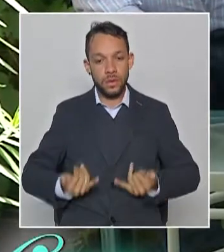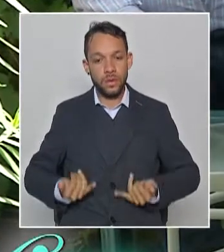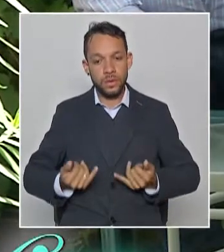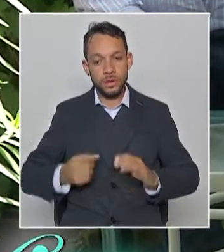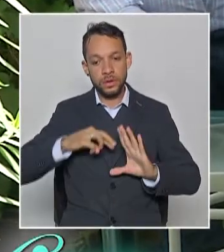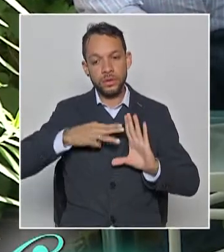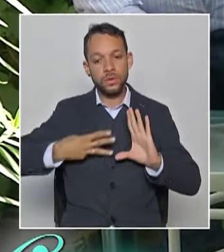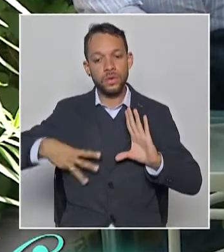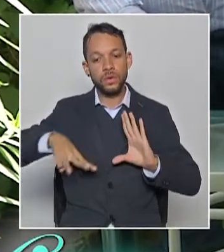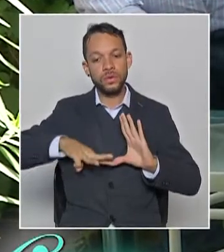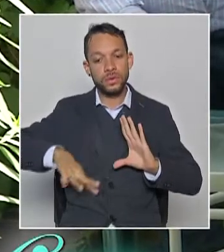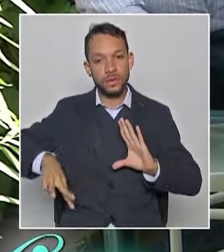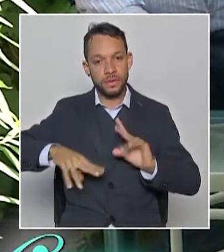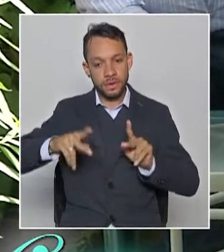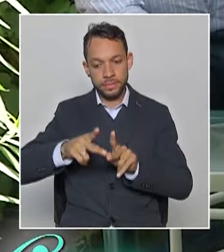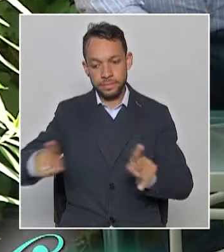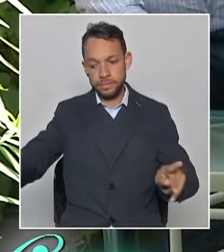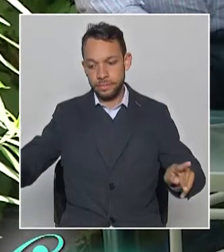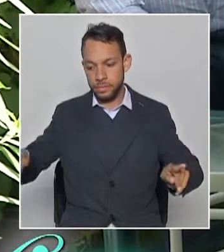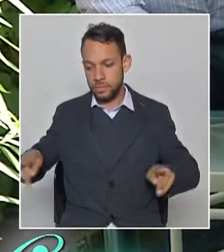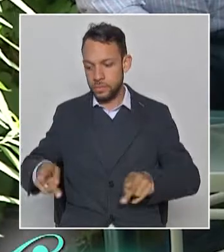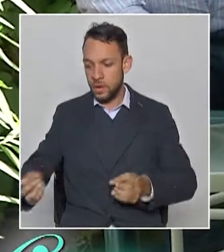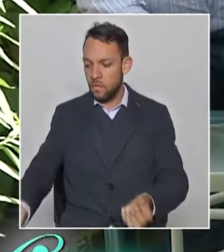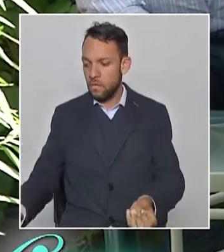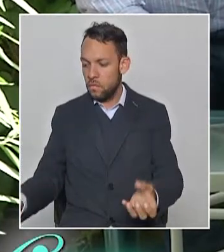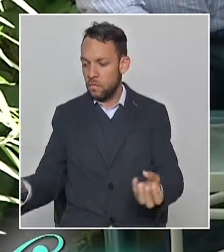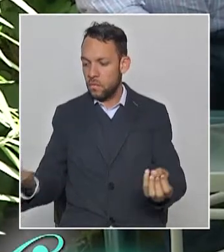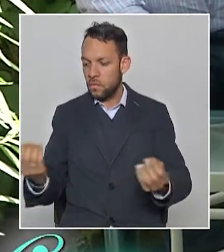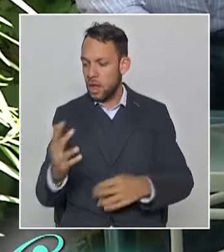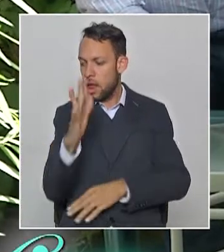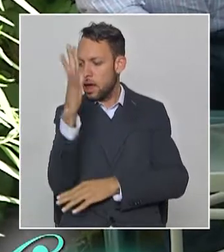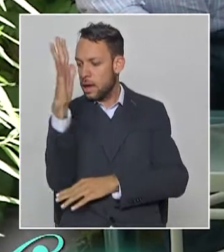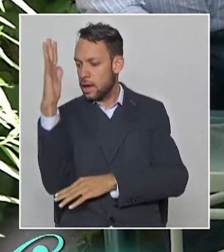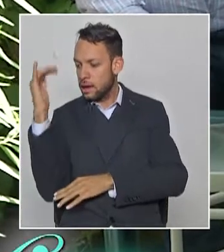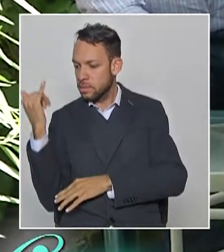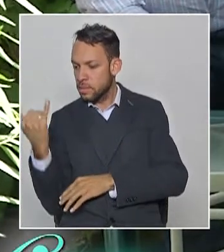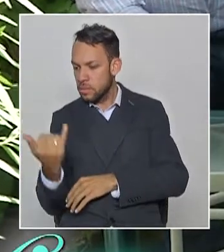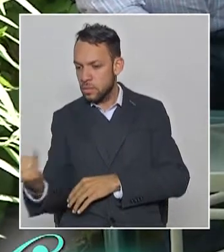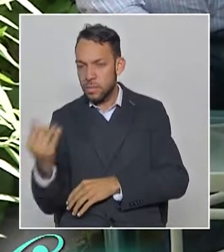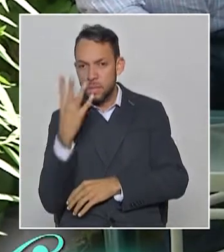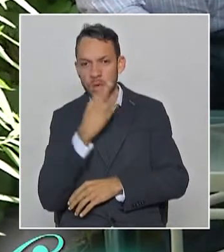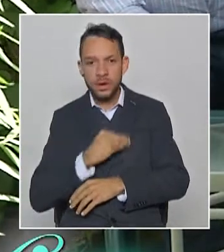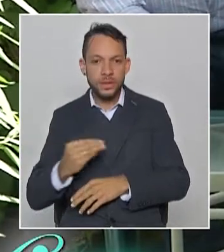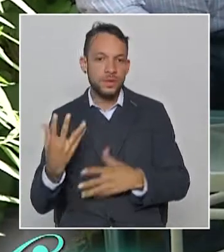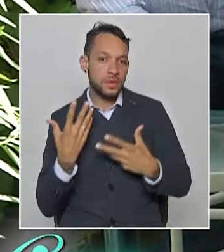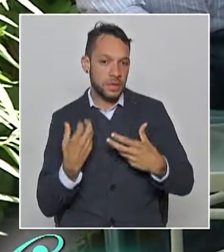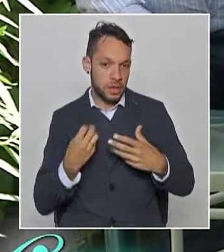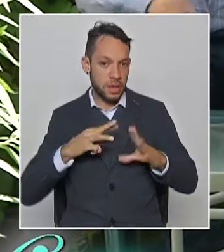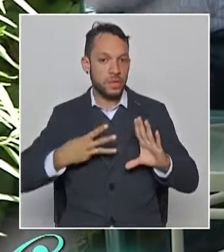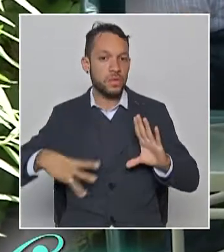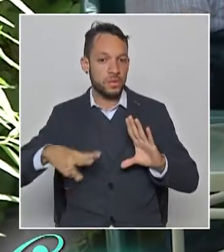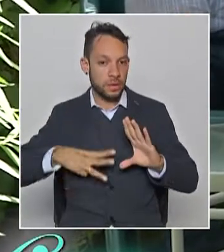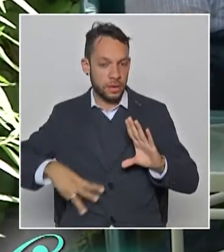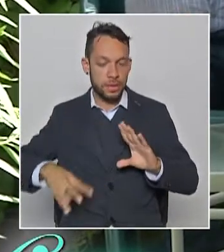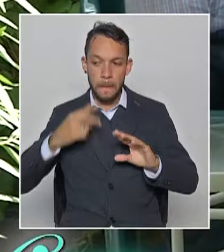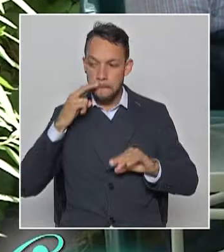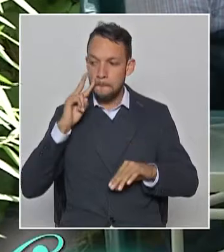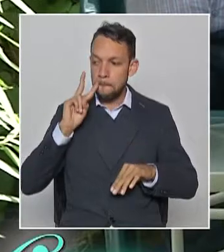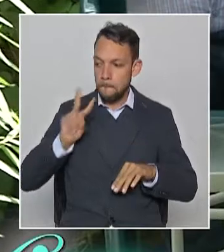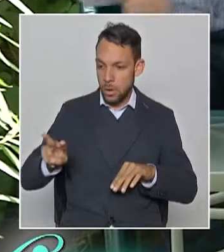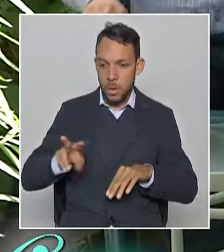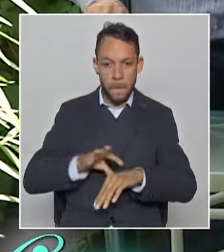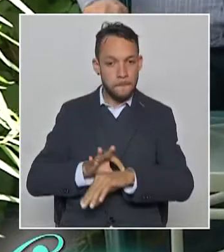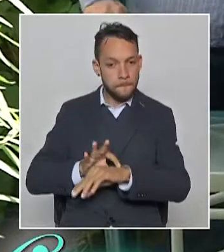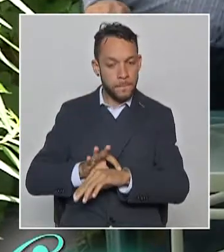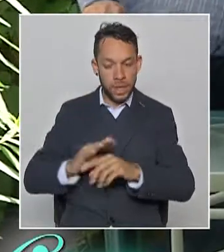desde nuestros parques de la salud, que los tenemos en Manizales y en Dos Quebradas, y queremos que la gente vea este concepto